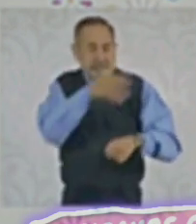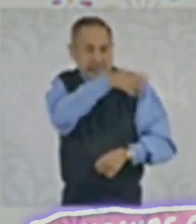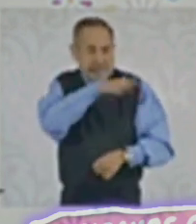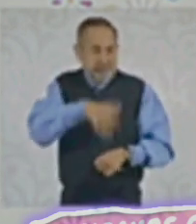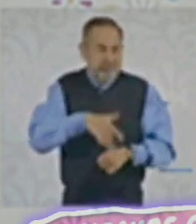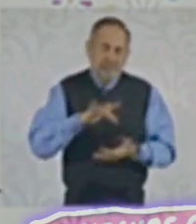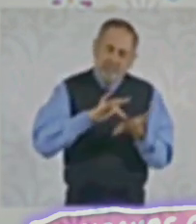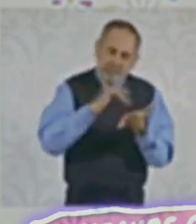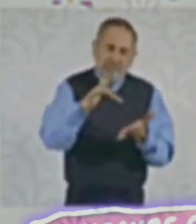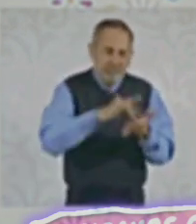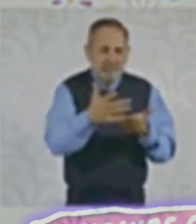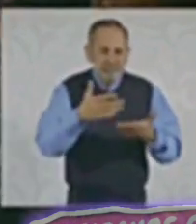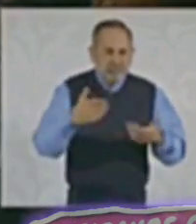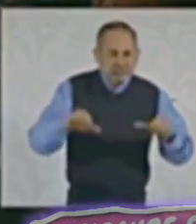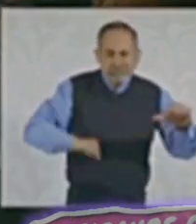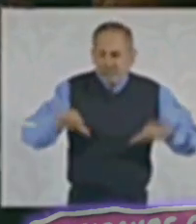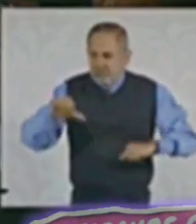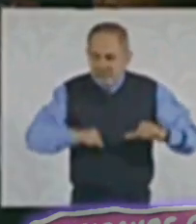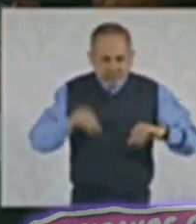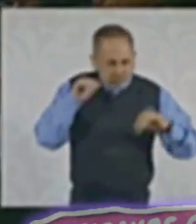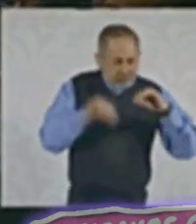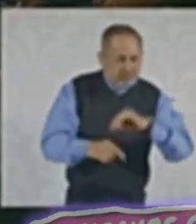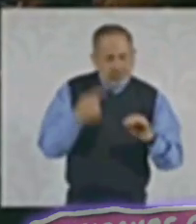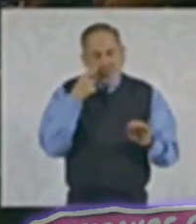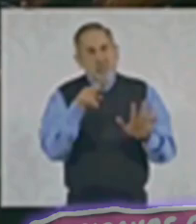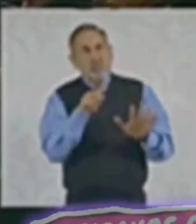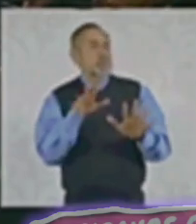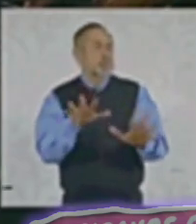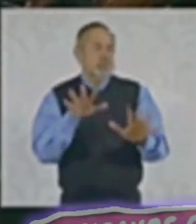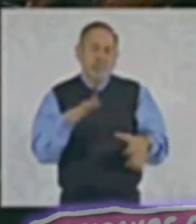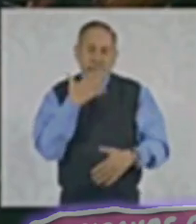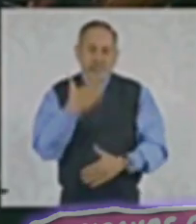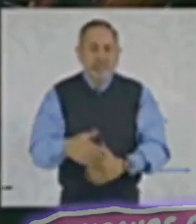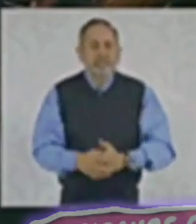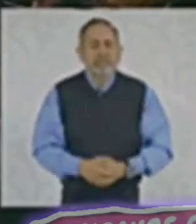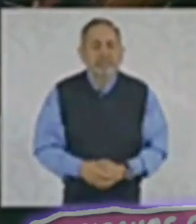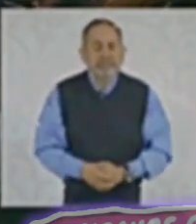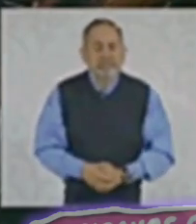maravillosa presentación. Bien, continúo, Presidenta.